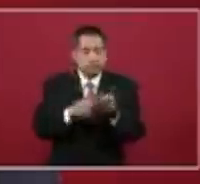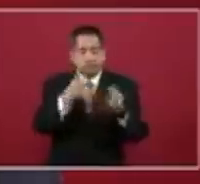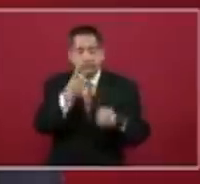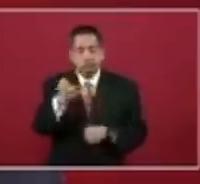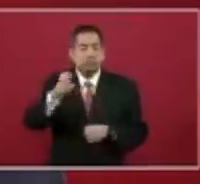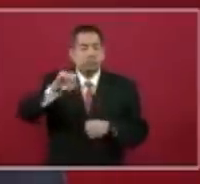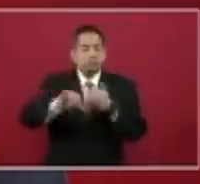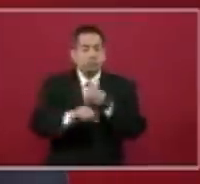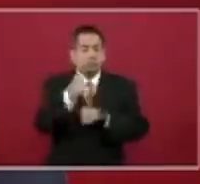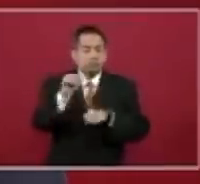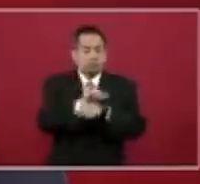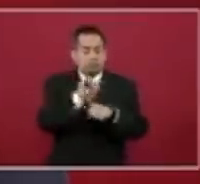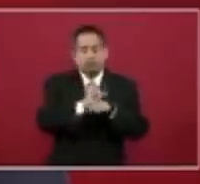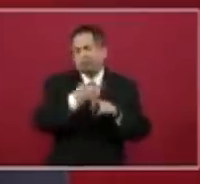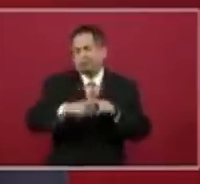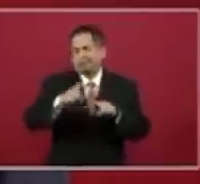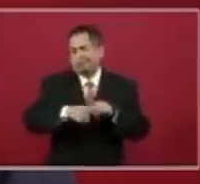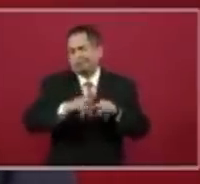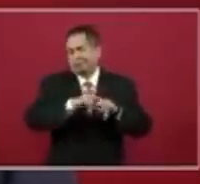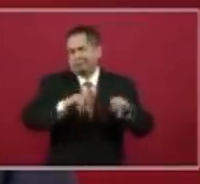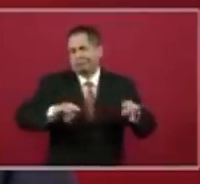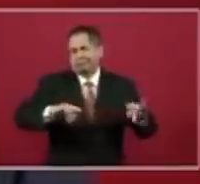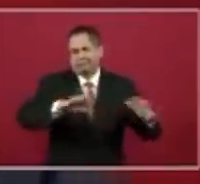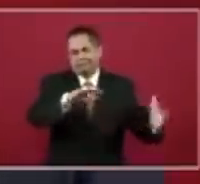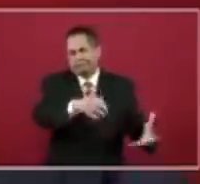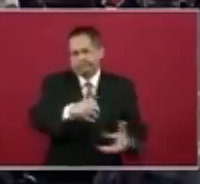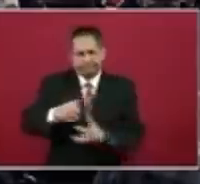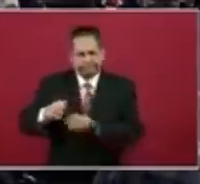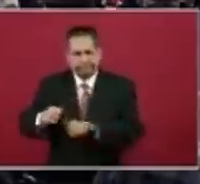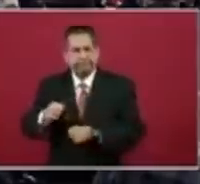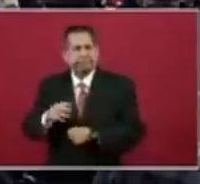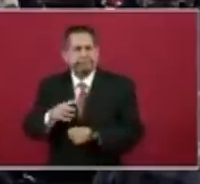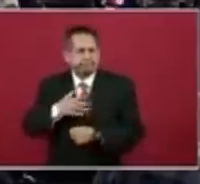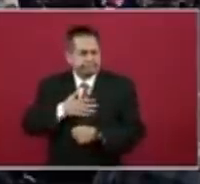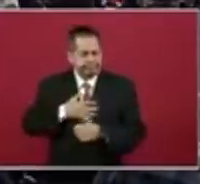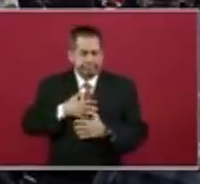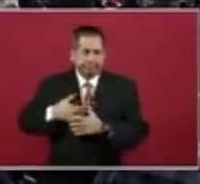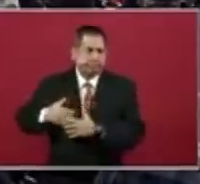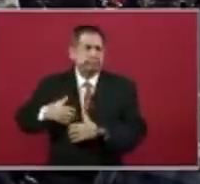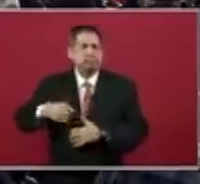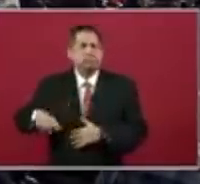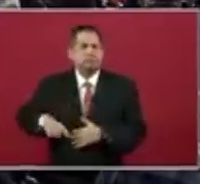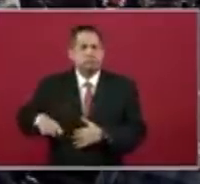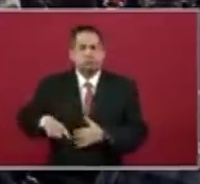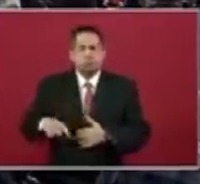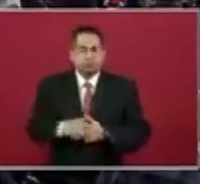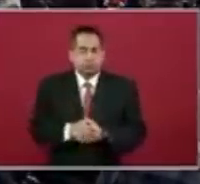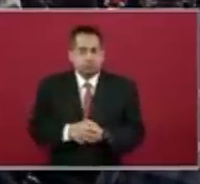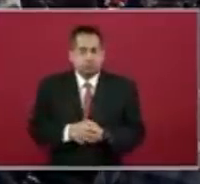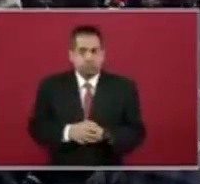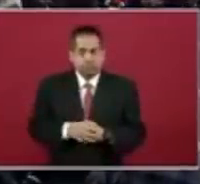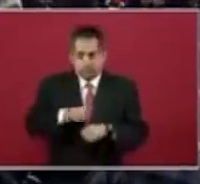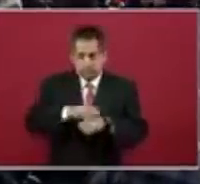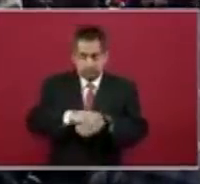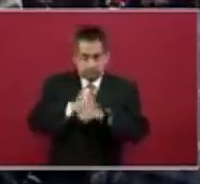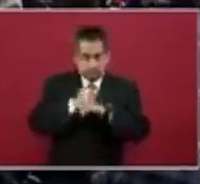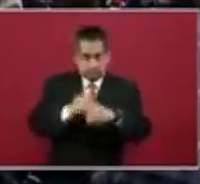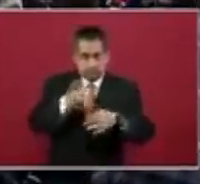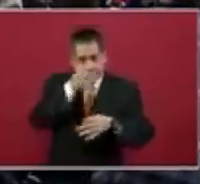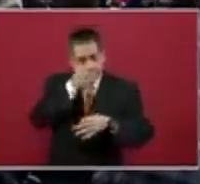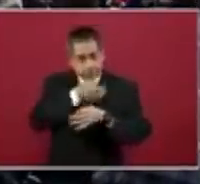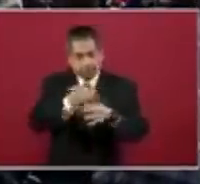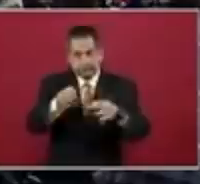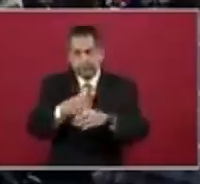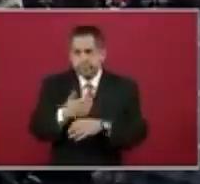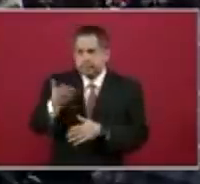1.411 vehículos asegurados. Como complemento a esta información, le